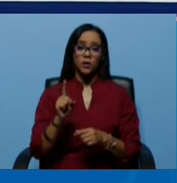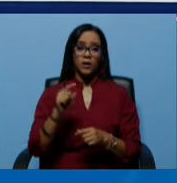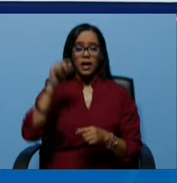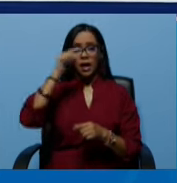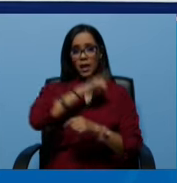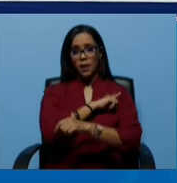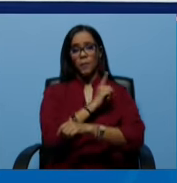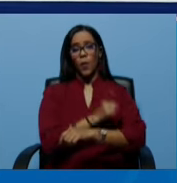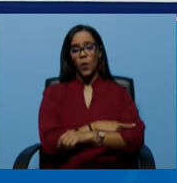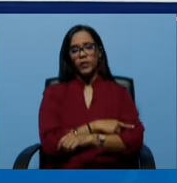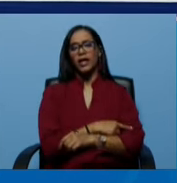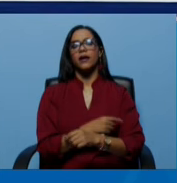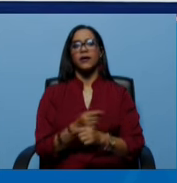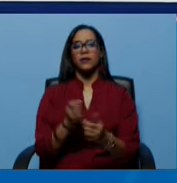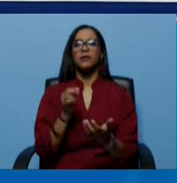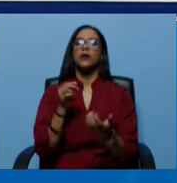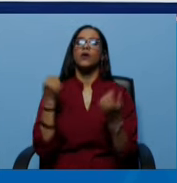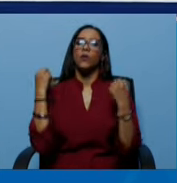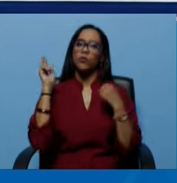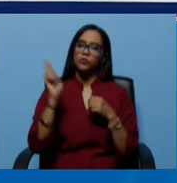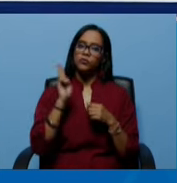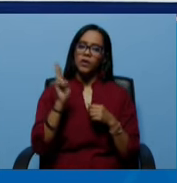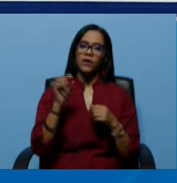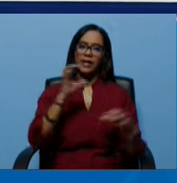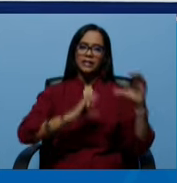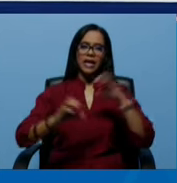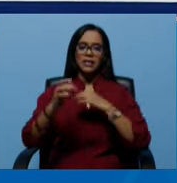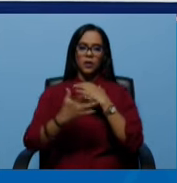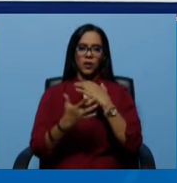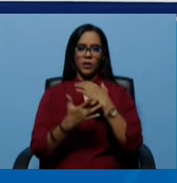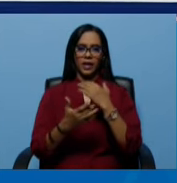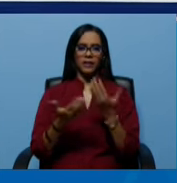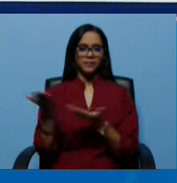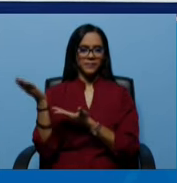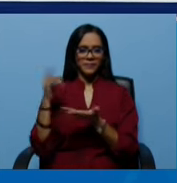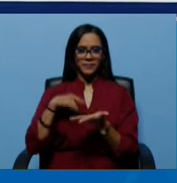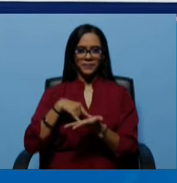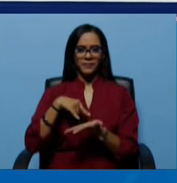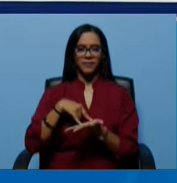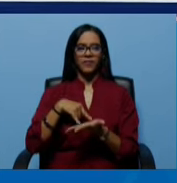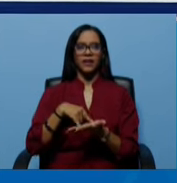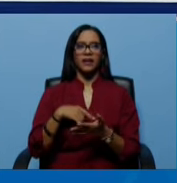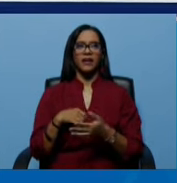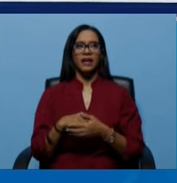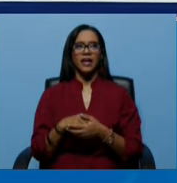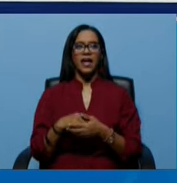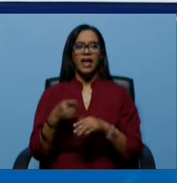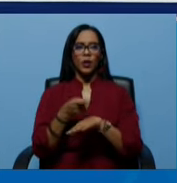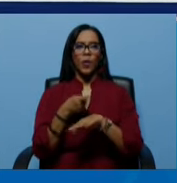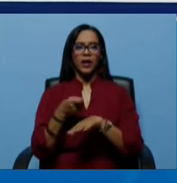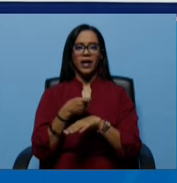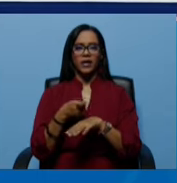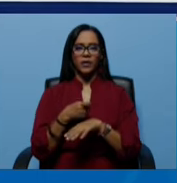poder aplicado de la ciencia y tecnología. Adelante, Carabobo, allá está el gobernador Lacaba.